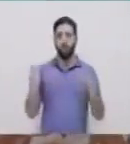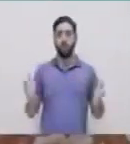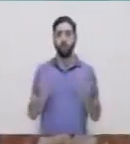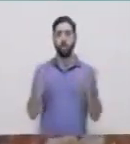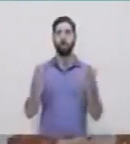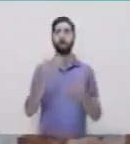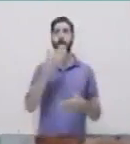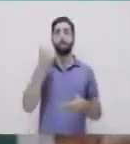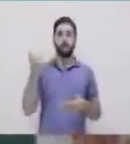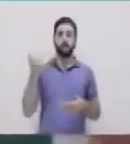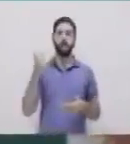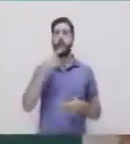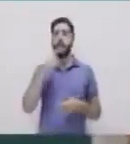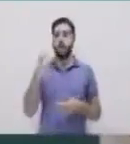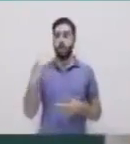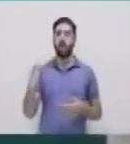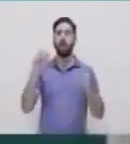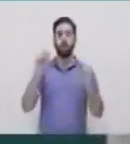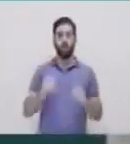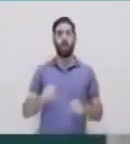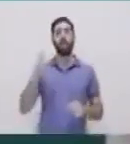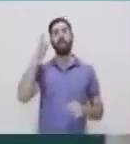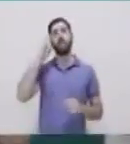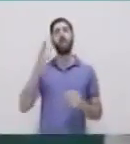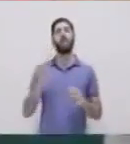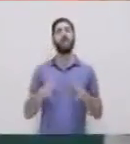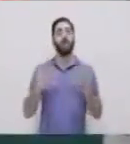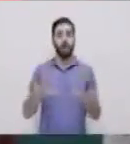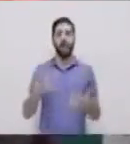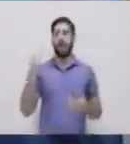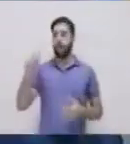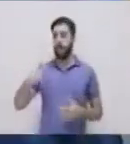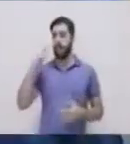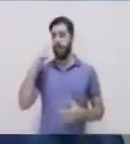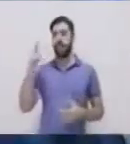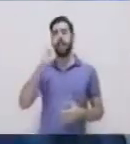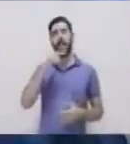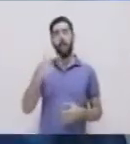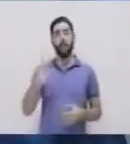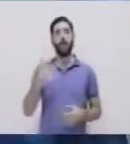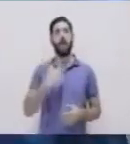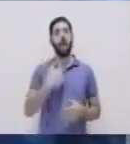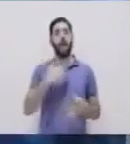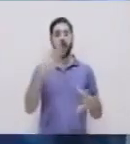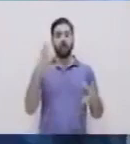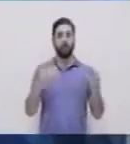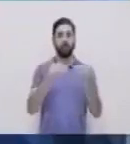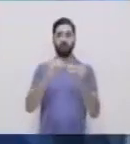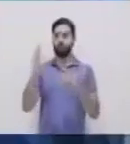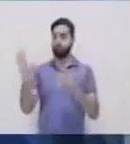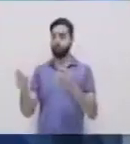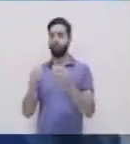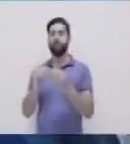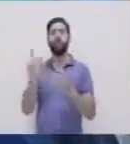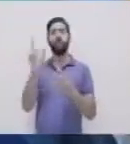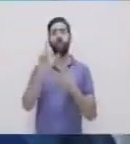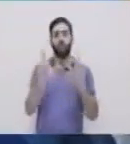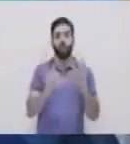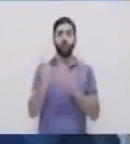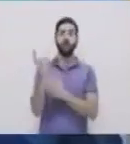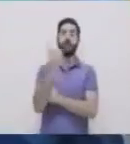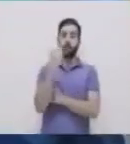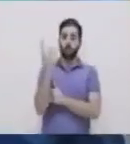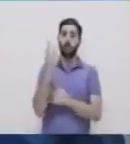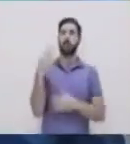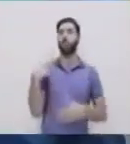lenguaje, para que podamos retomar y recordemos que el lenguaje tiene ciertos elementos. Es necesario